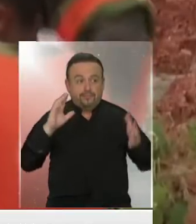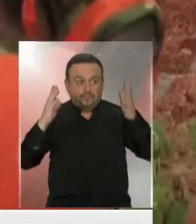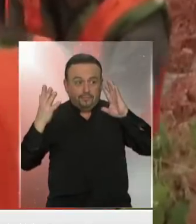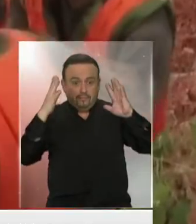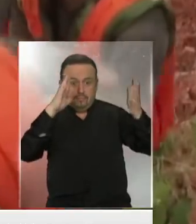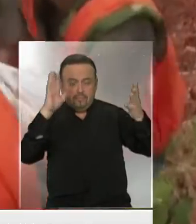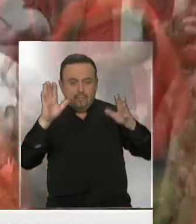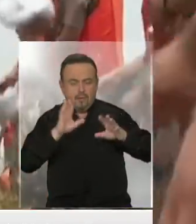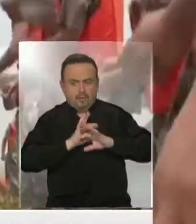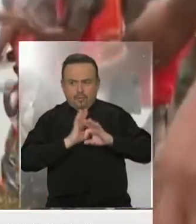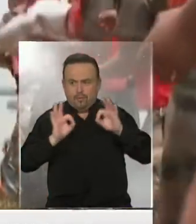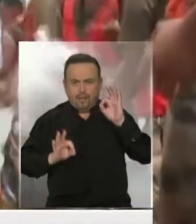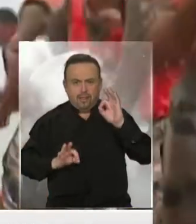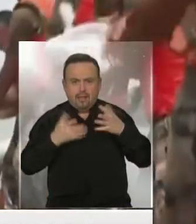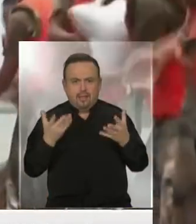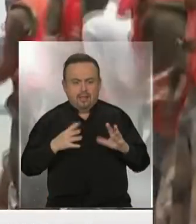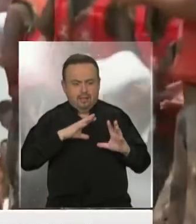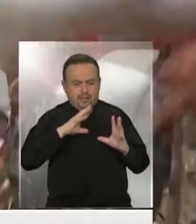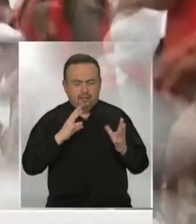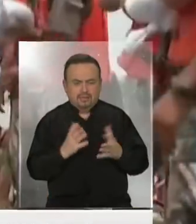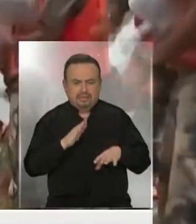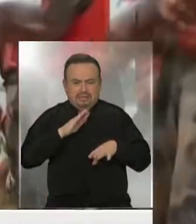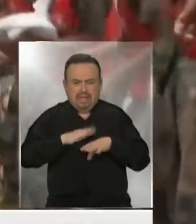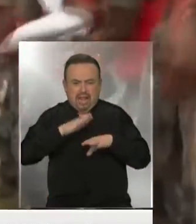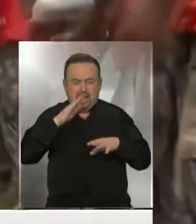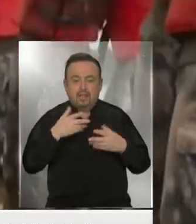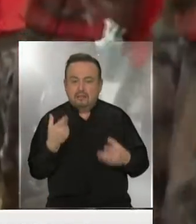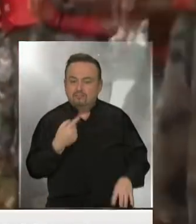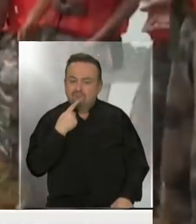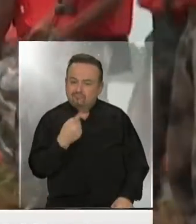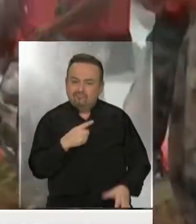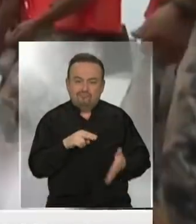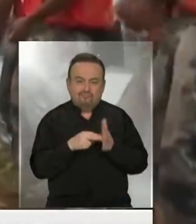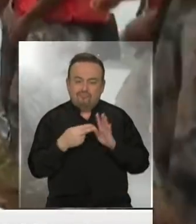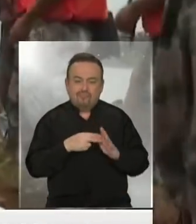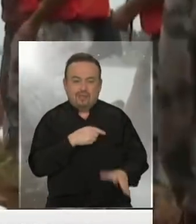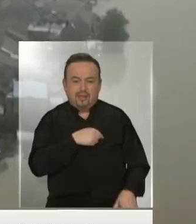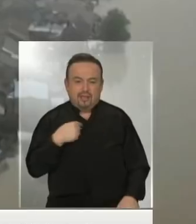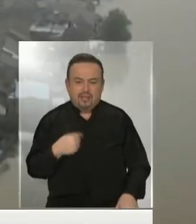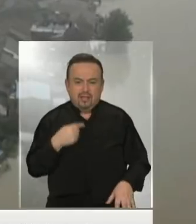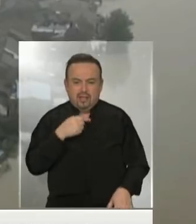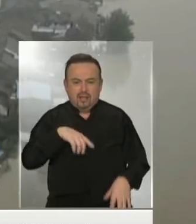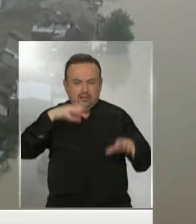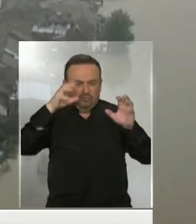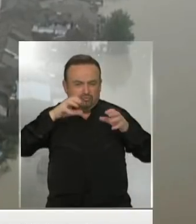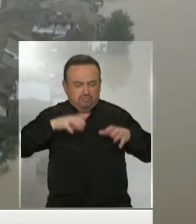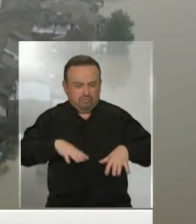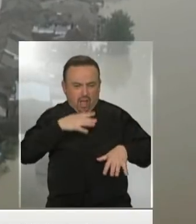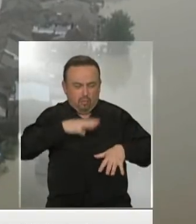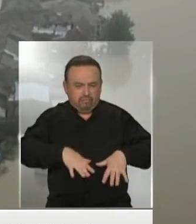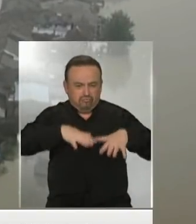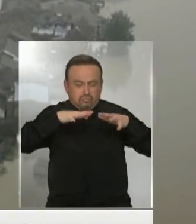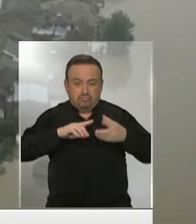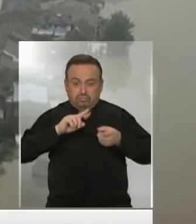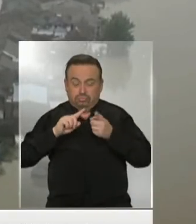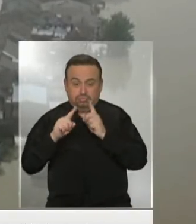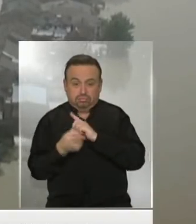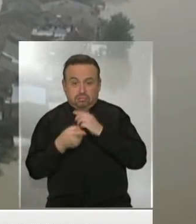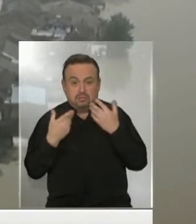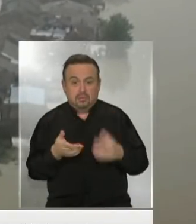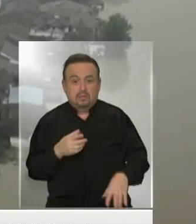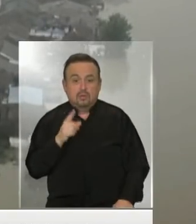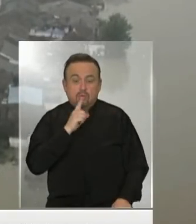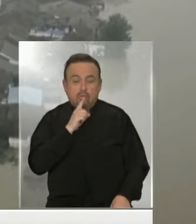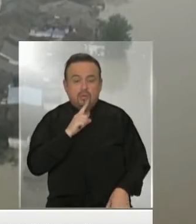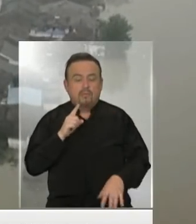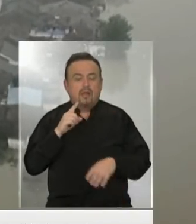climáticas inusuales junto al calentamiento global. Esas serían las razones de por qué China está así hoy en día. Y son cambios que se han visto desde las